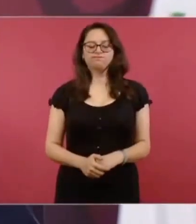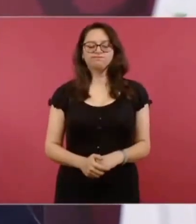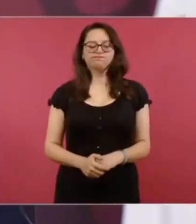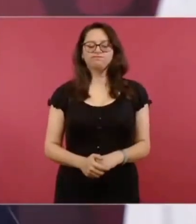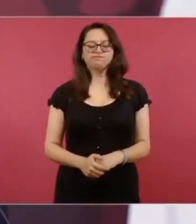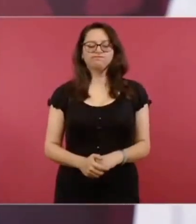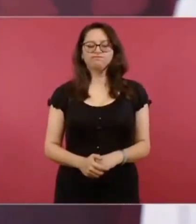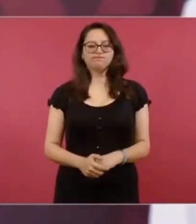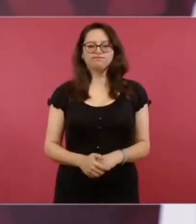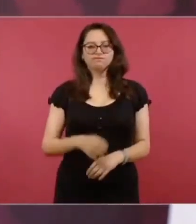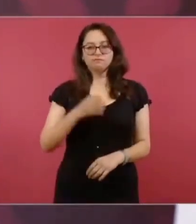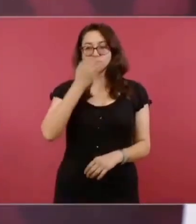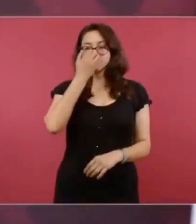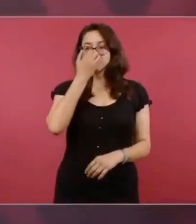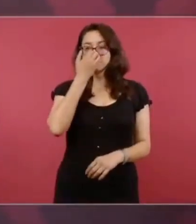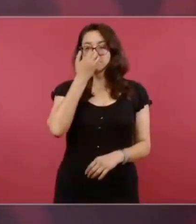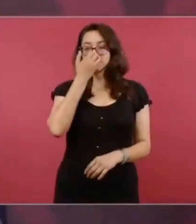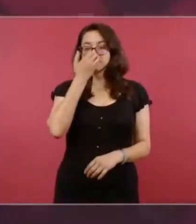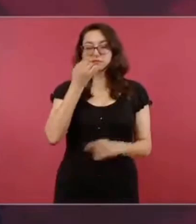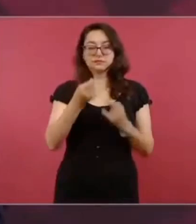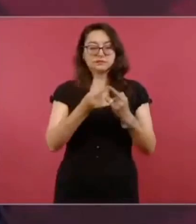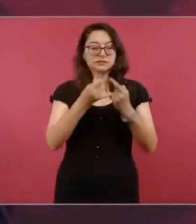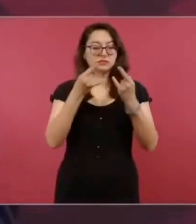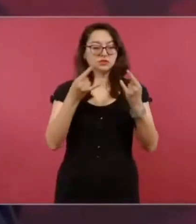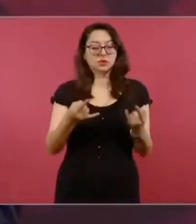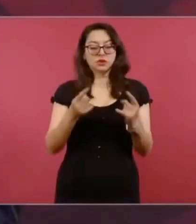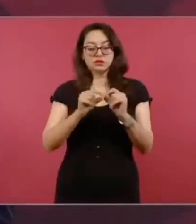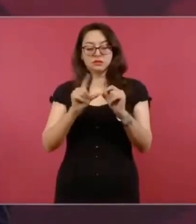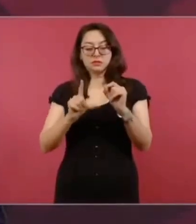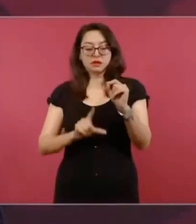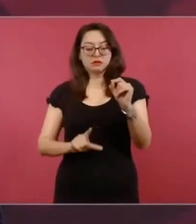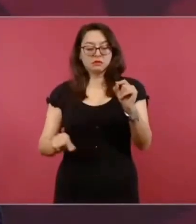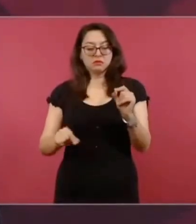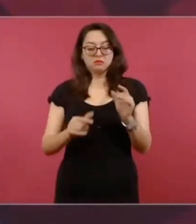o en muy pocos periodos de la historia de México.